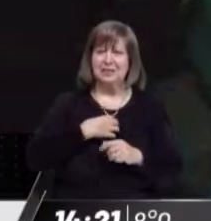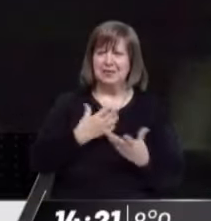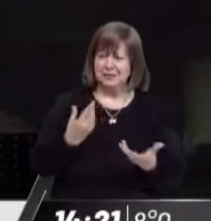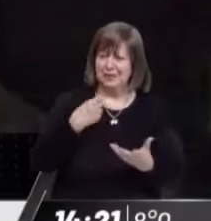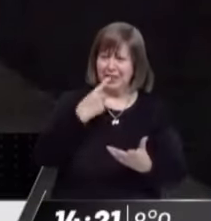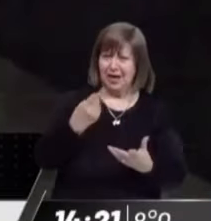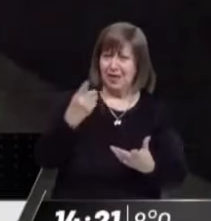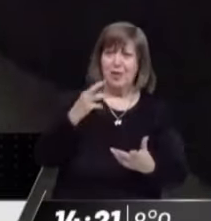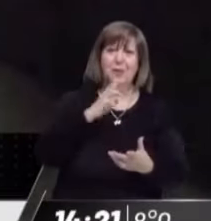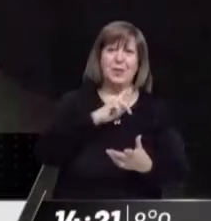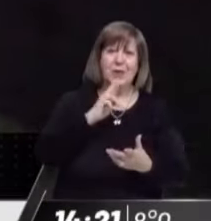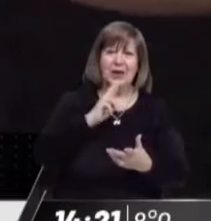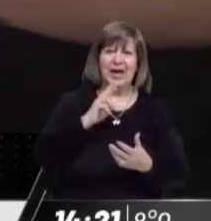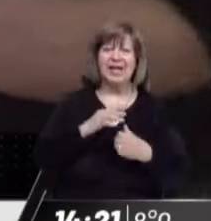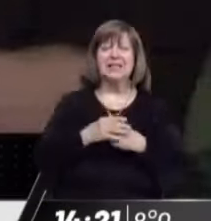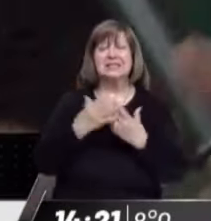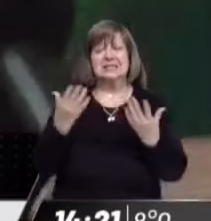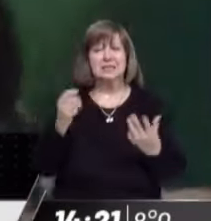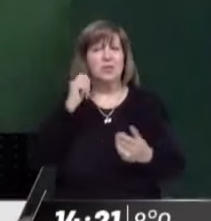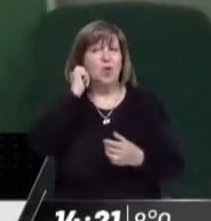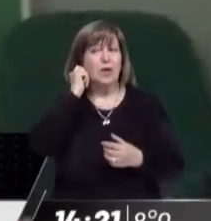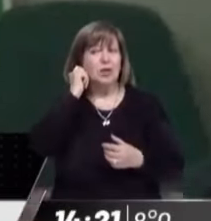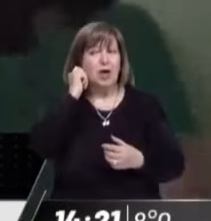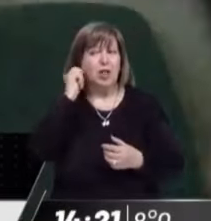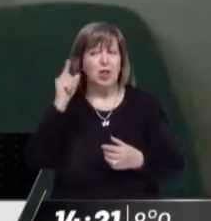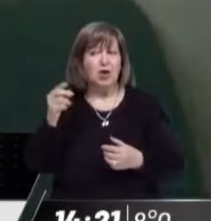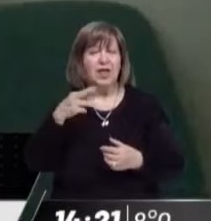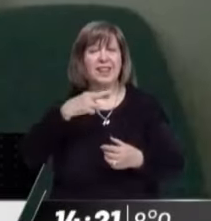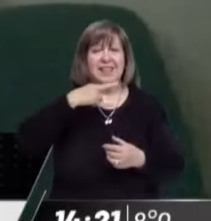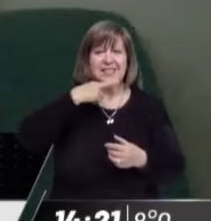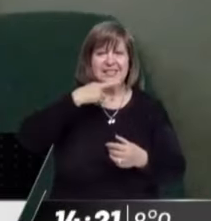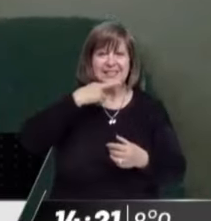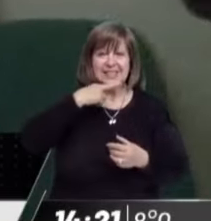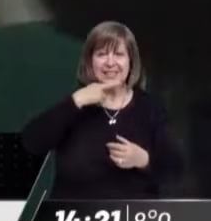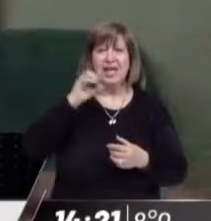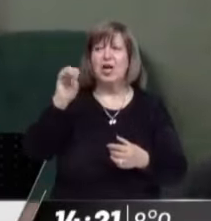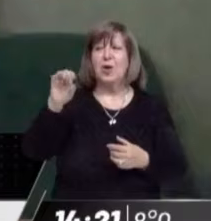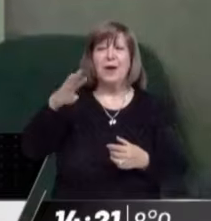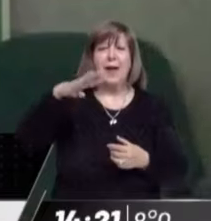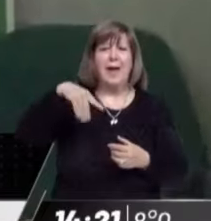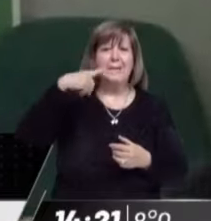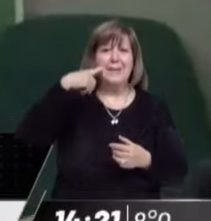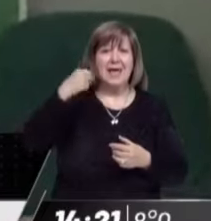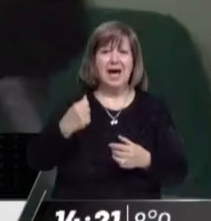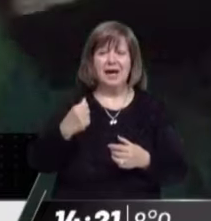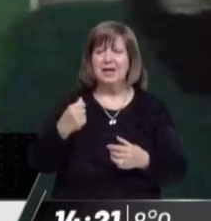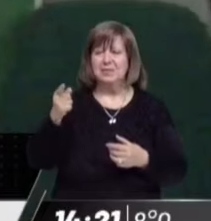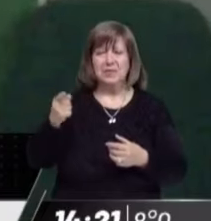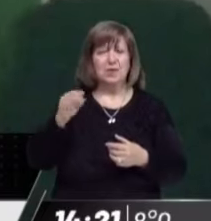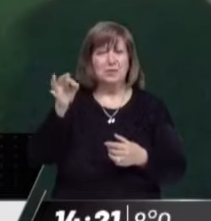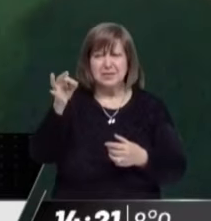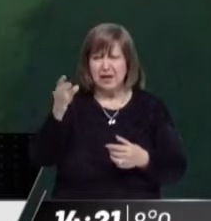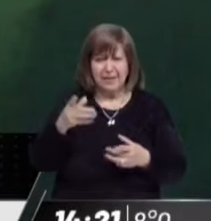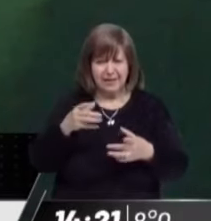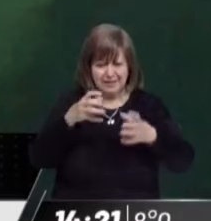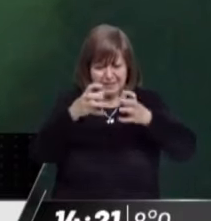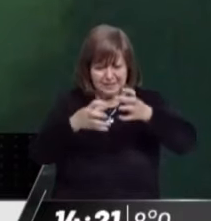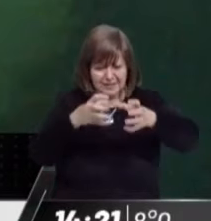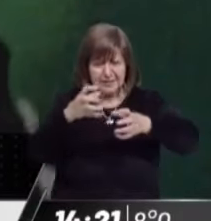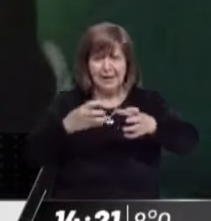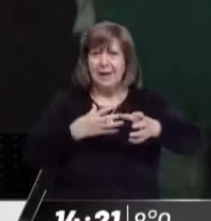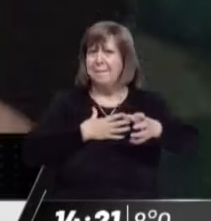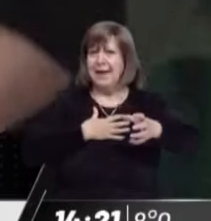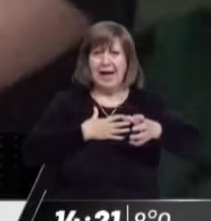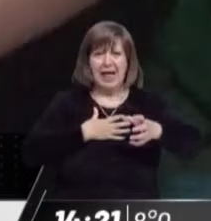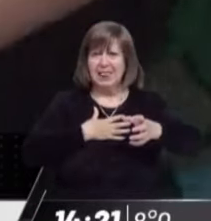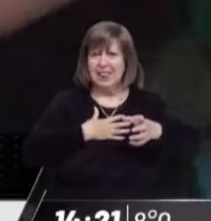¿Su nombre? Mía. ¿Cuántos años? 17. Mira. Mía, ¿te gustan los motores? Sí, me encanta. ¿Qué estás haciendo ahí? Porque te juro que